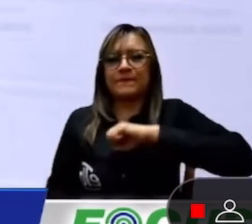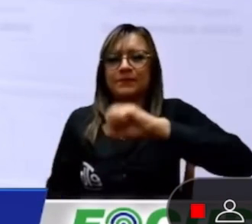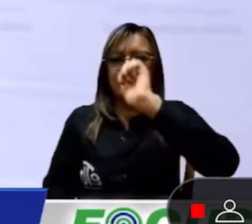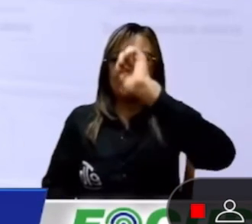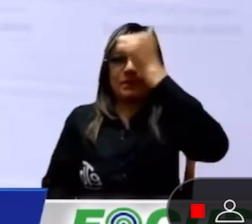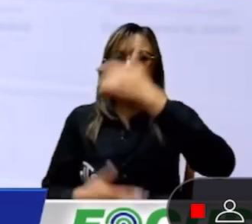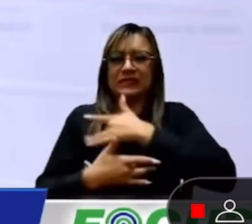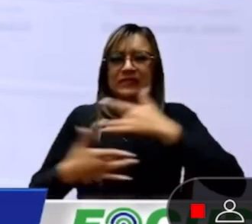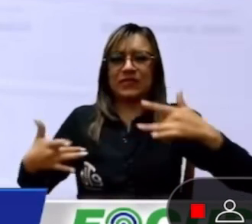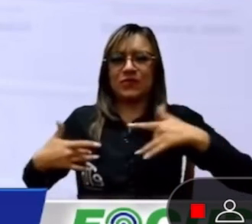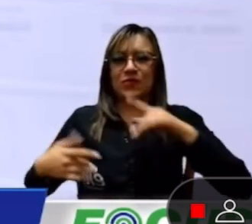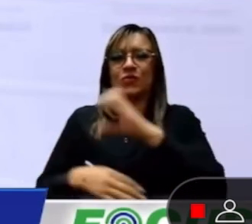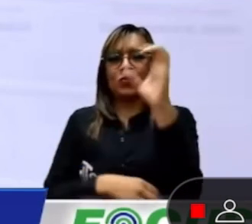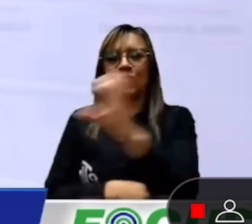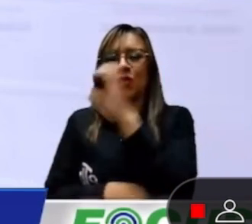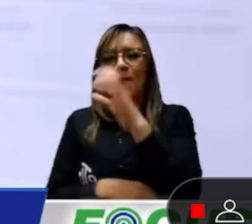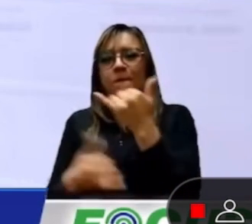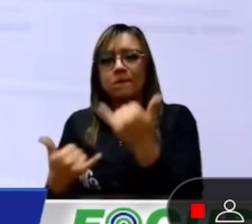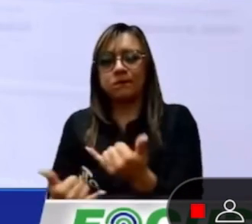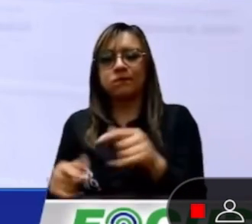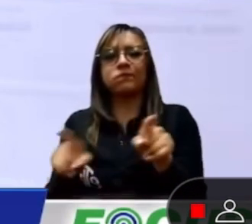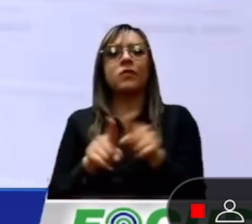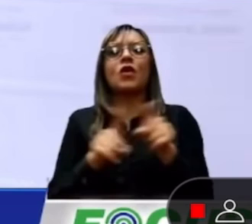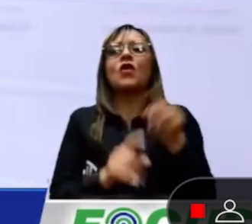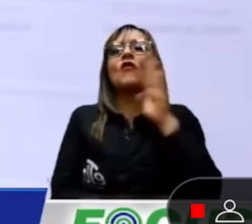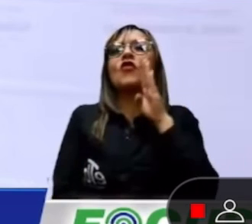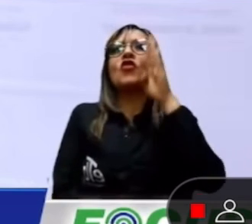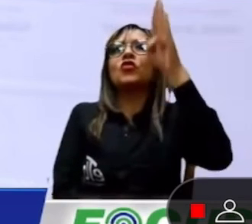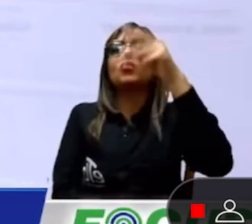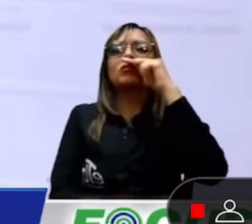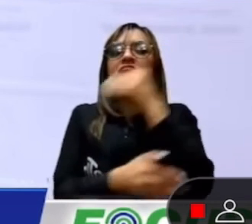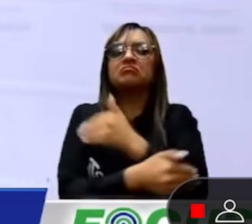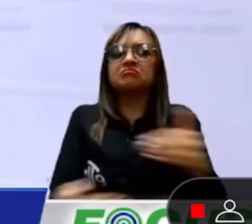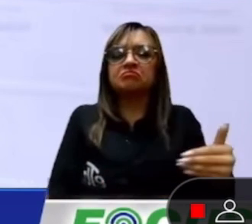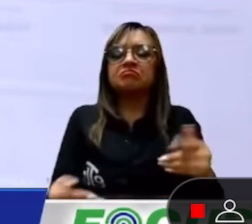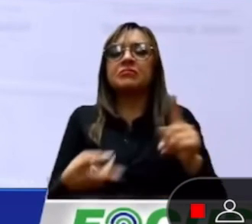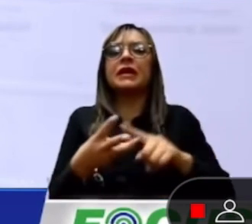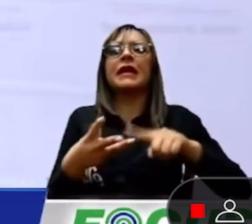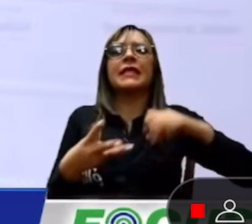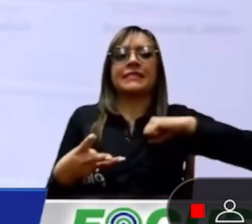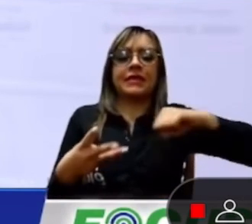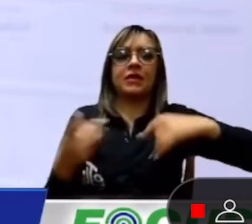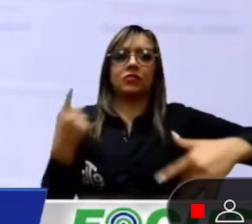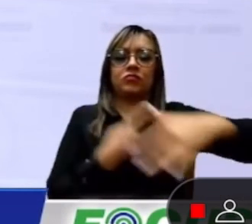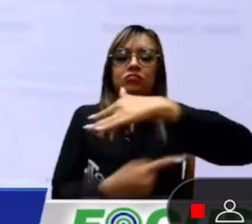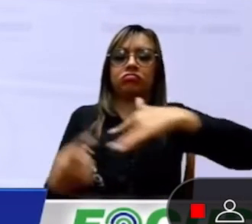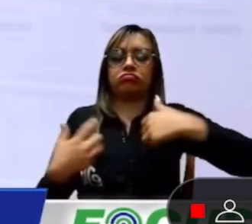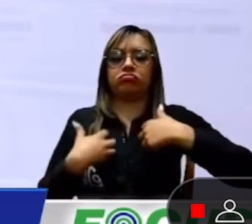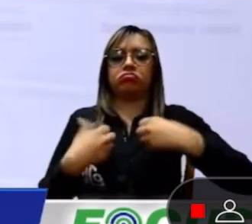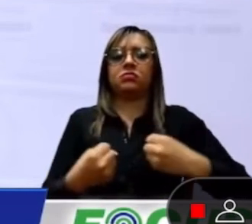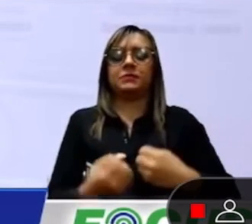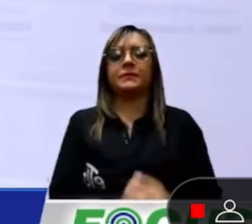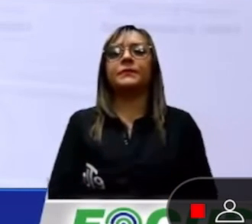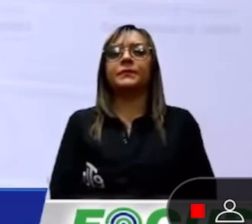fundamental a la salud de los colombianos el futuro de nuestra niñez el derecho a un ambiente